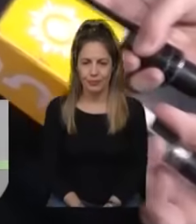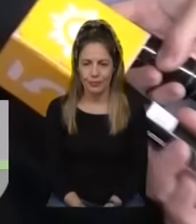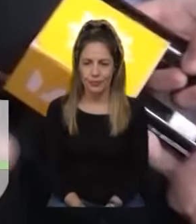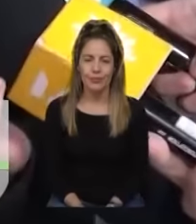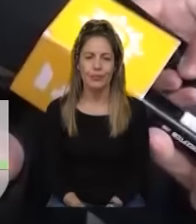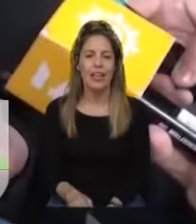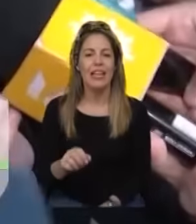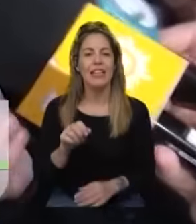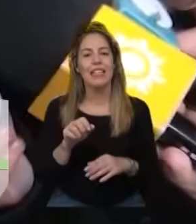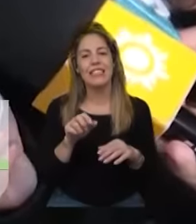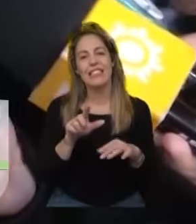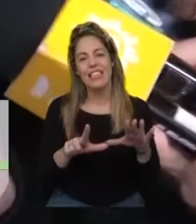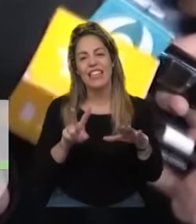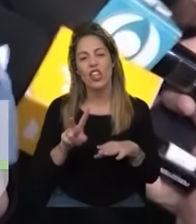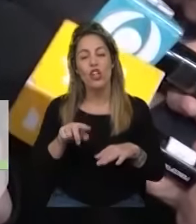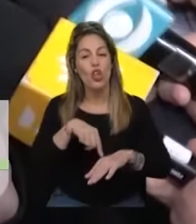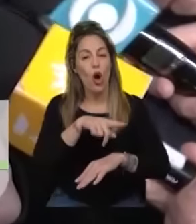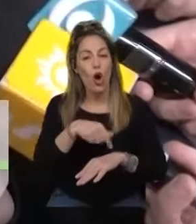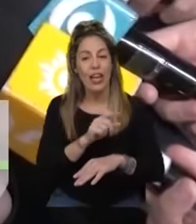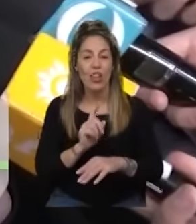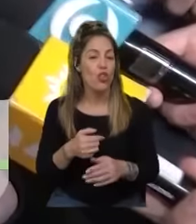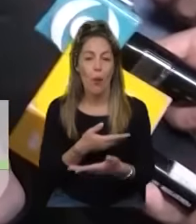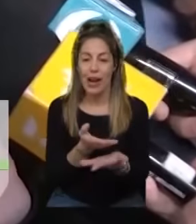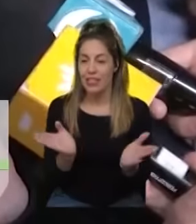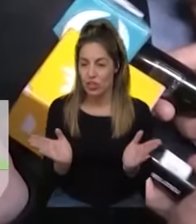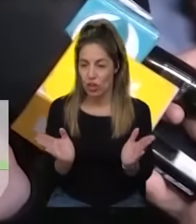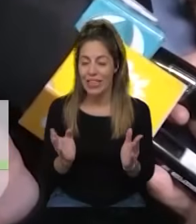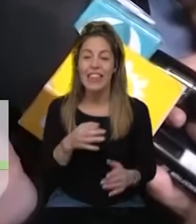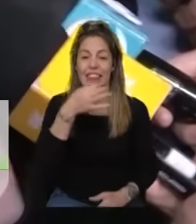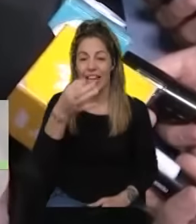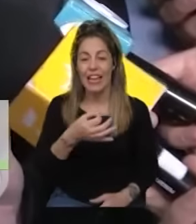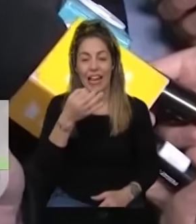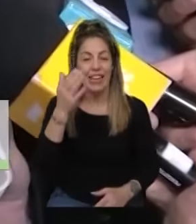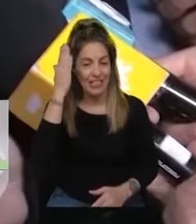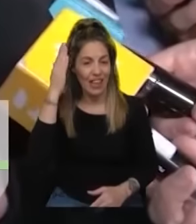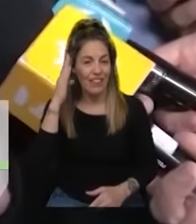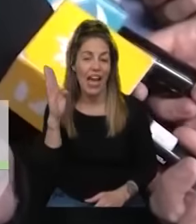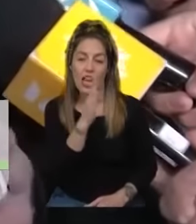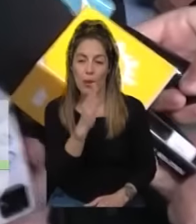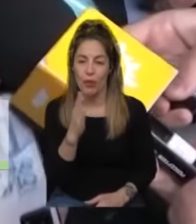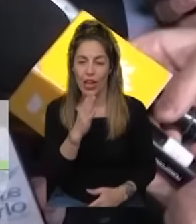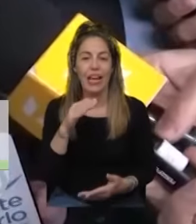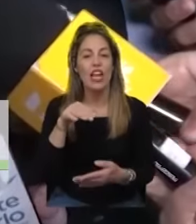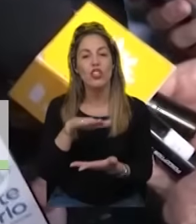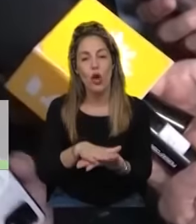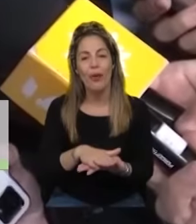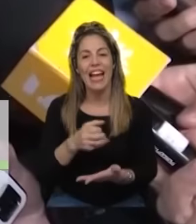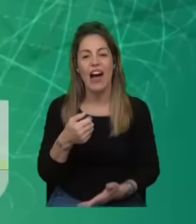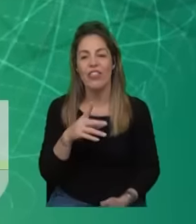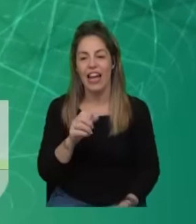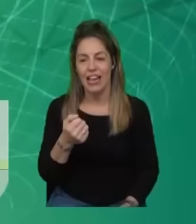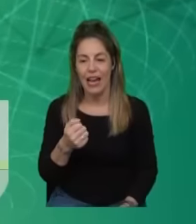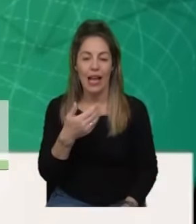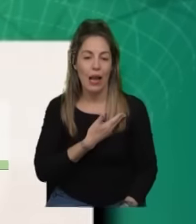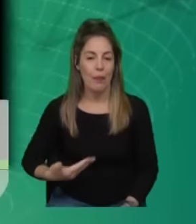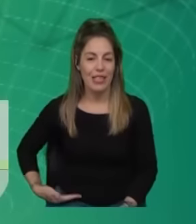Tras 72 horas sin apariciones públicas y declarar que estaba al tanto del espionaje realizado sobre Marcelo Abdala, el presidente Luis Lacalle